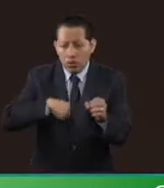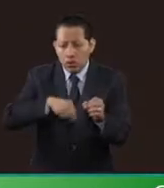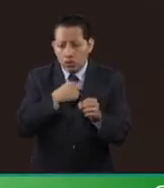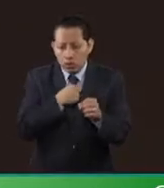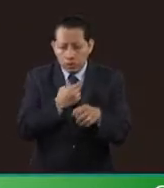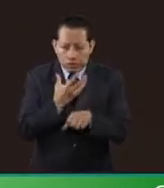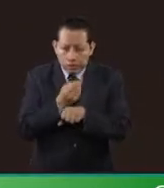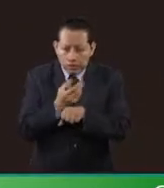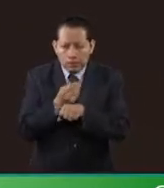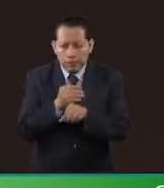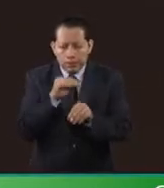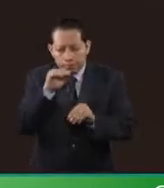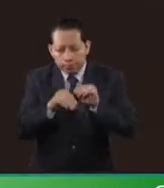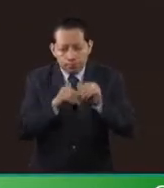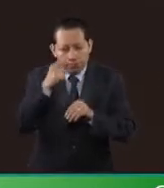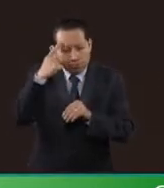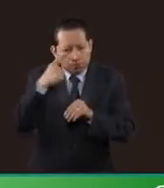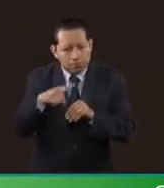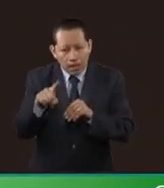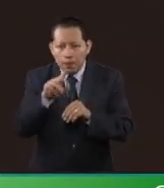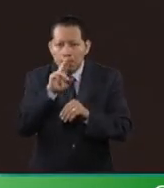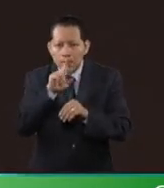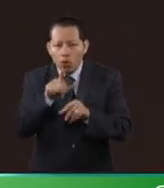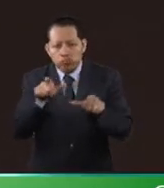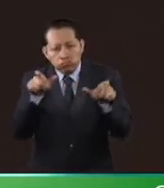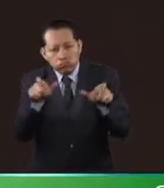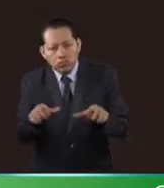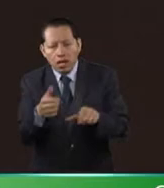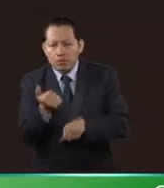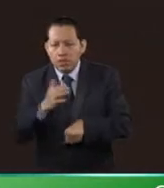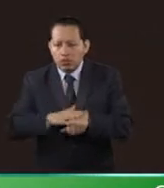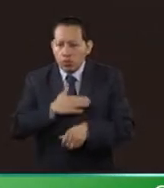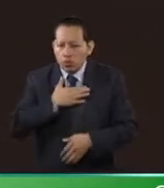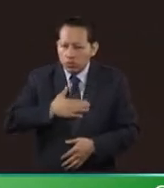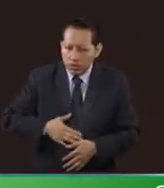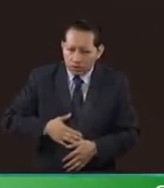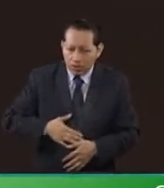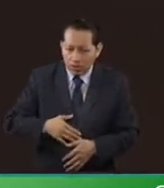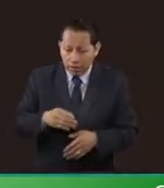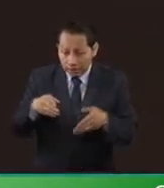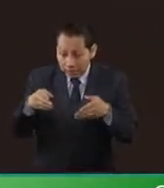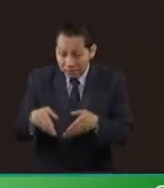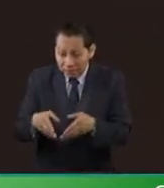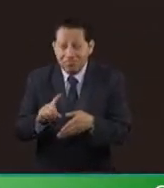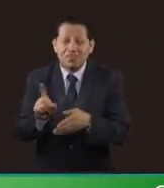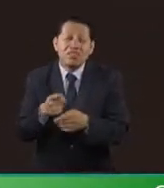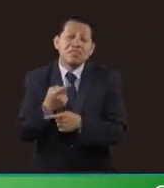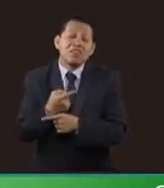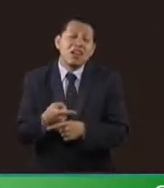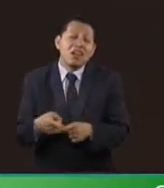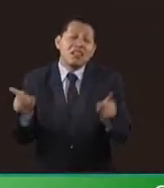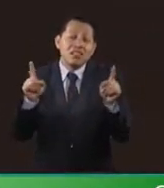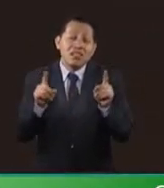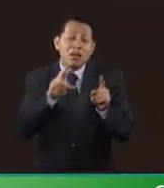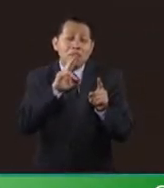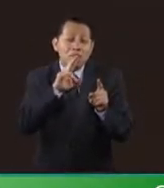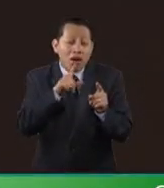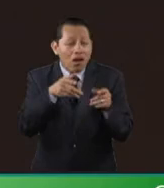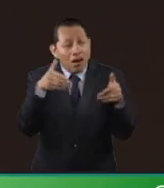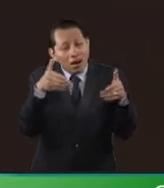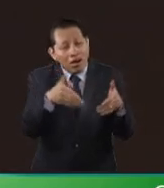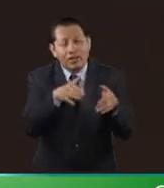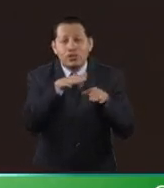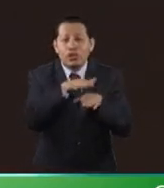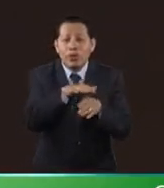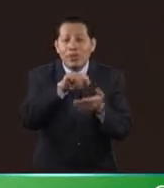la seguridad y la administración de justicia, estamos discutiendo aspectos técnicos de la elección de las y los integrantes